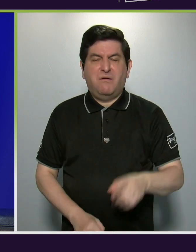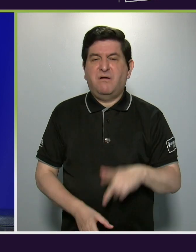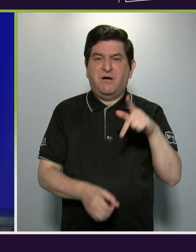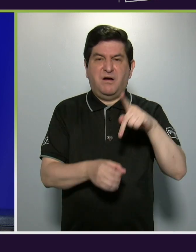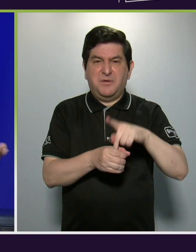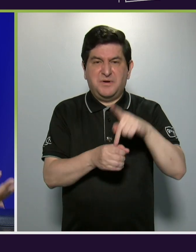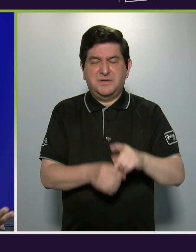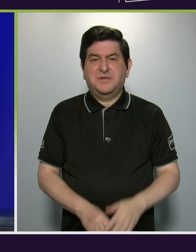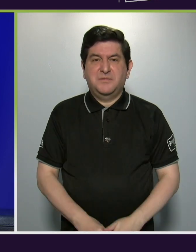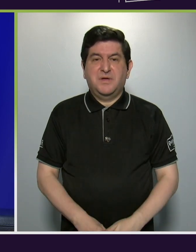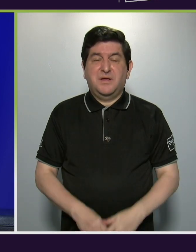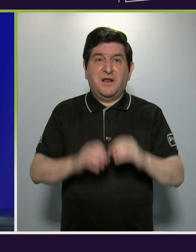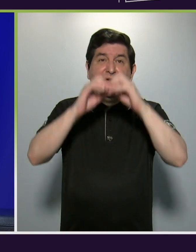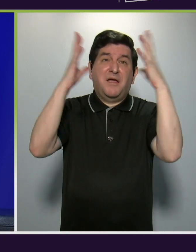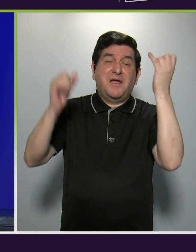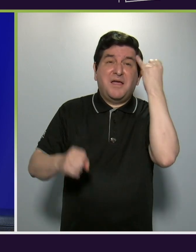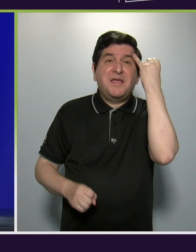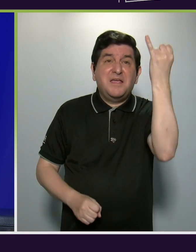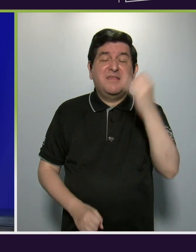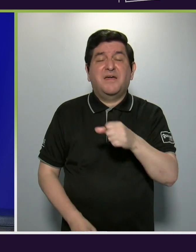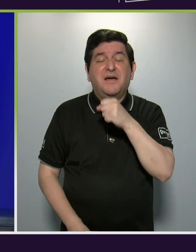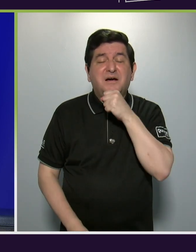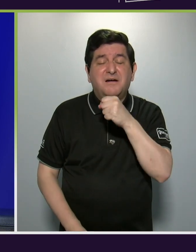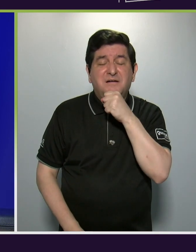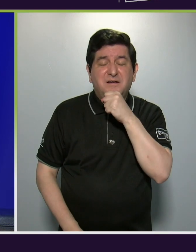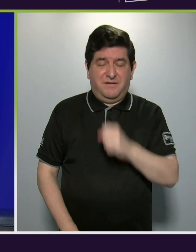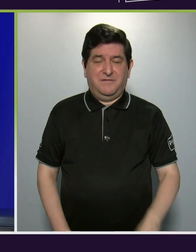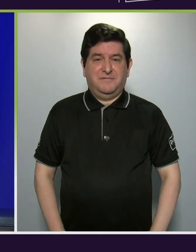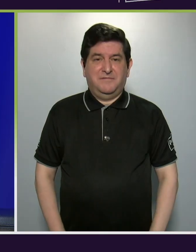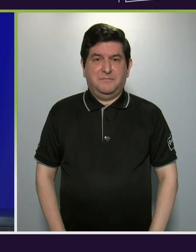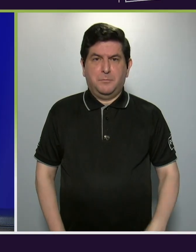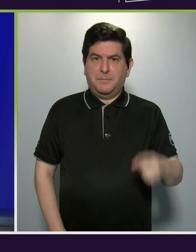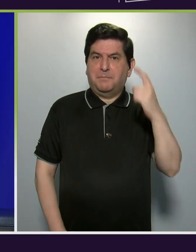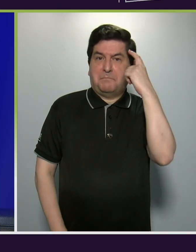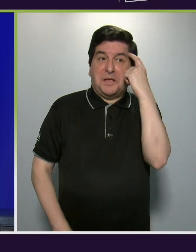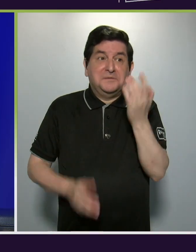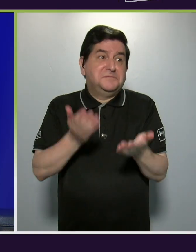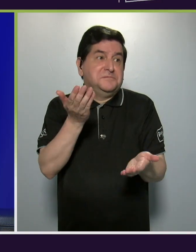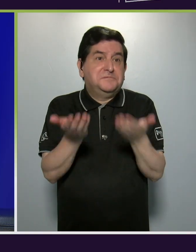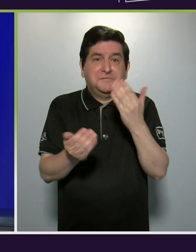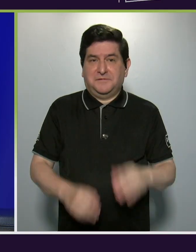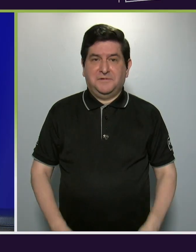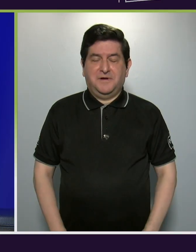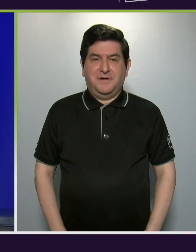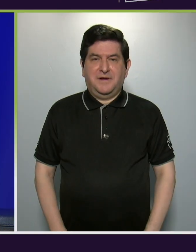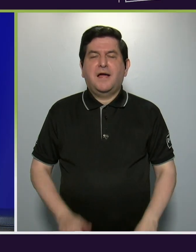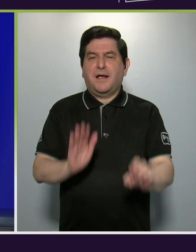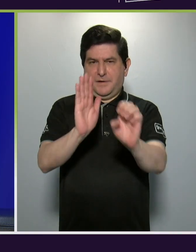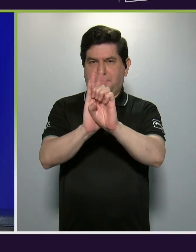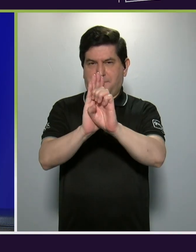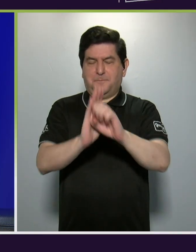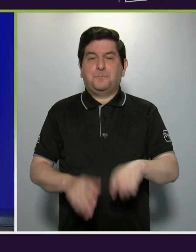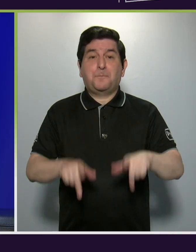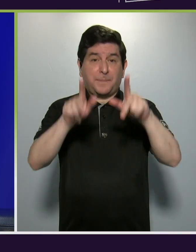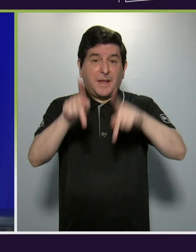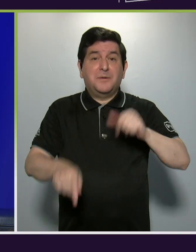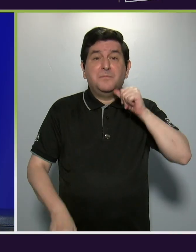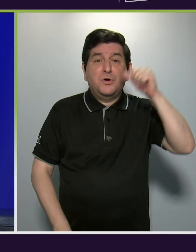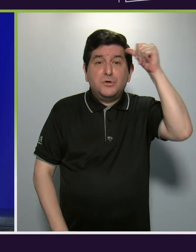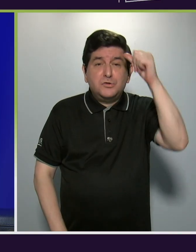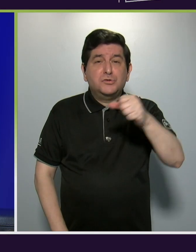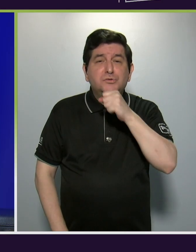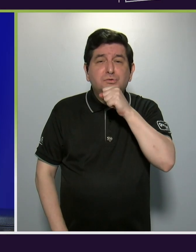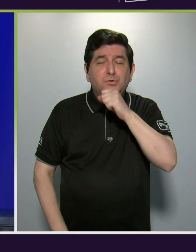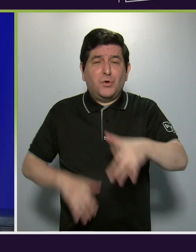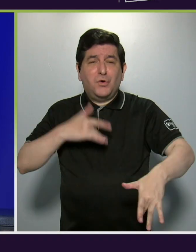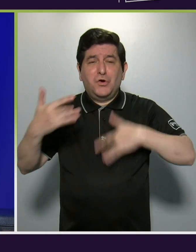del imaginario que hemos creado de qué significa envejecer. Entonces pensando que, qué sé yo, voy a poner ejemplos, que una persona adulta mayor se tiene que